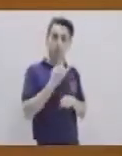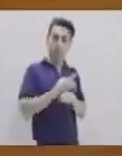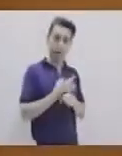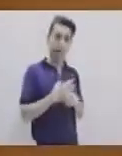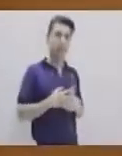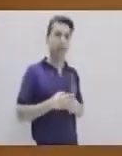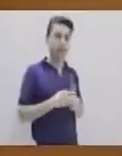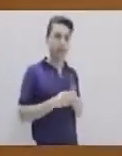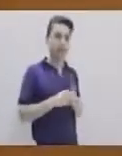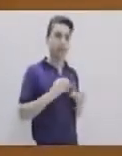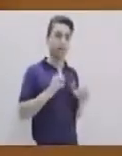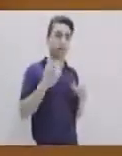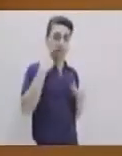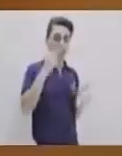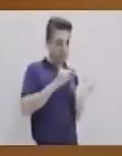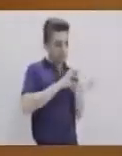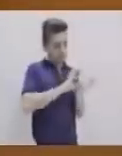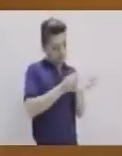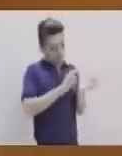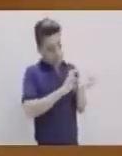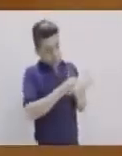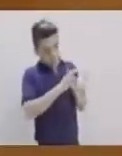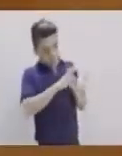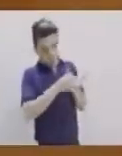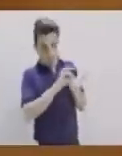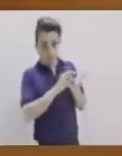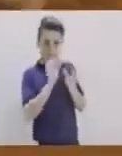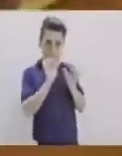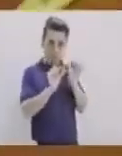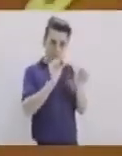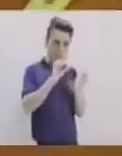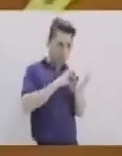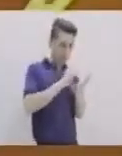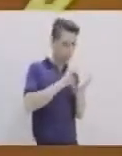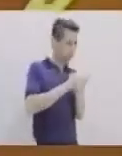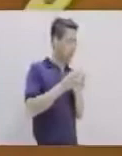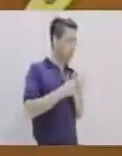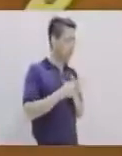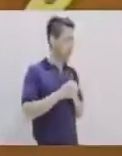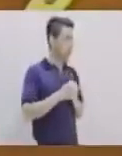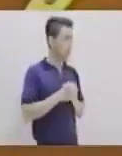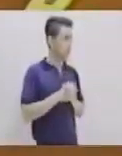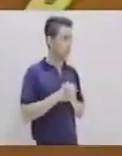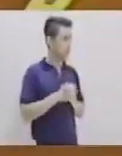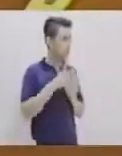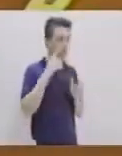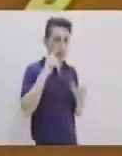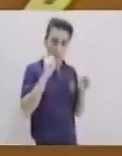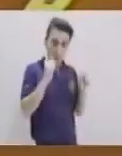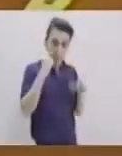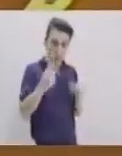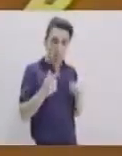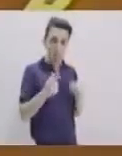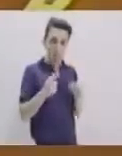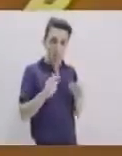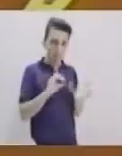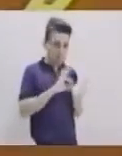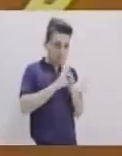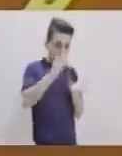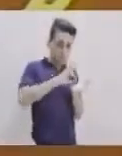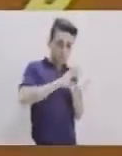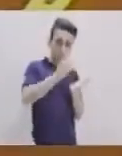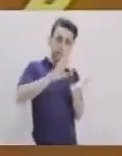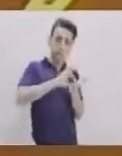¿verdad? Entonces vamos a ir quitando las piezas poco a poco, ¿verdad? A modo de ir